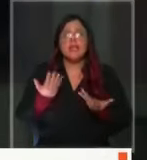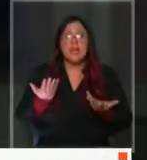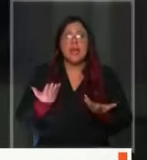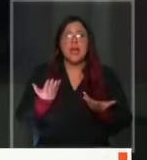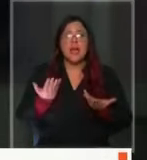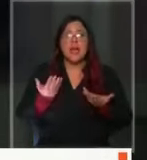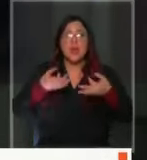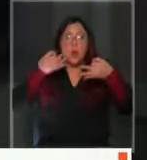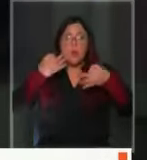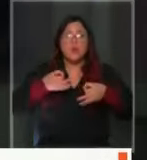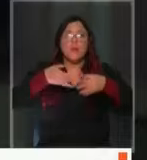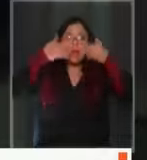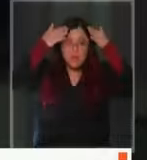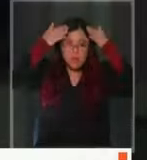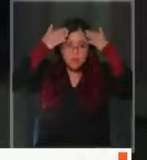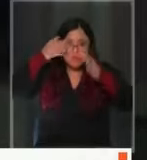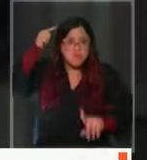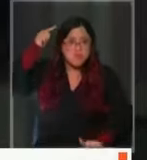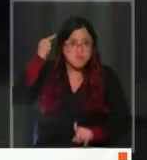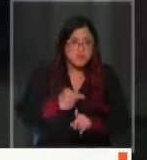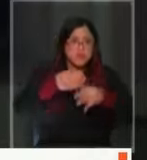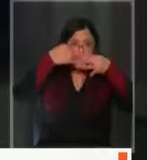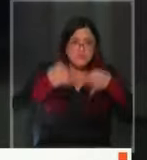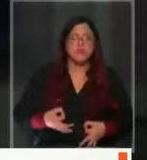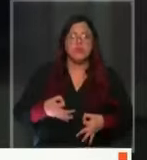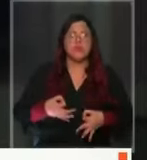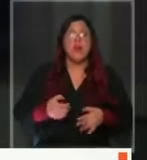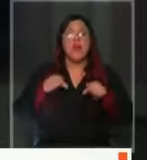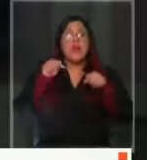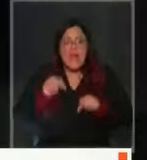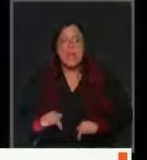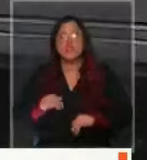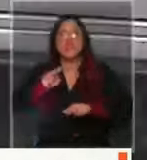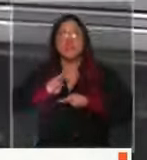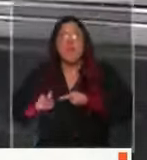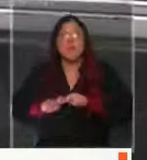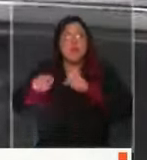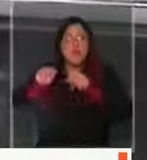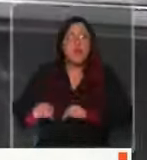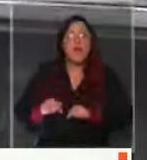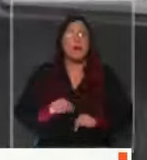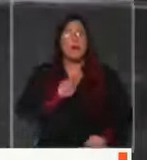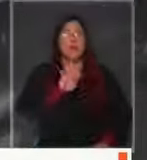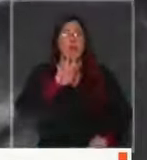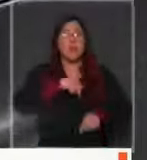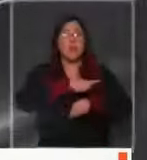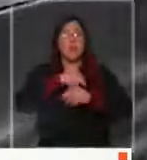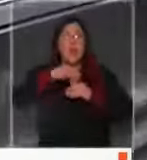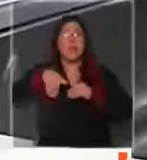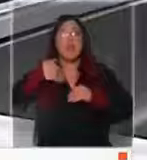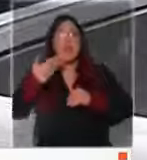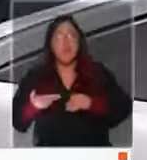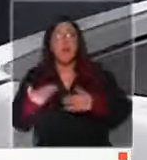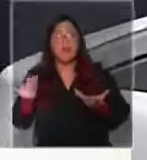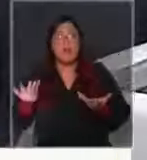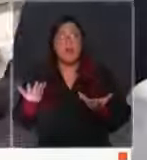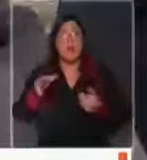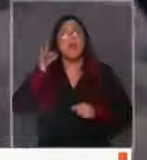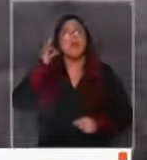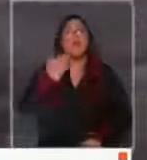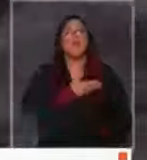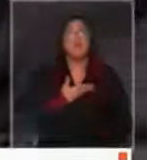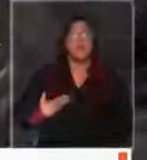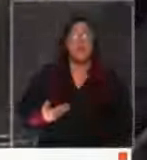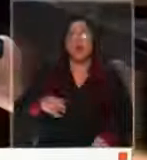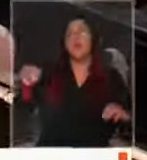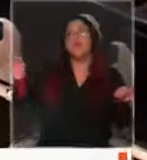dirección firme y convicción. Eso es lo que estamos haciendo. 24 horas después del llamado, la líder del PS debió salir a explicar